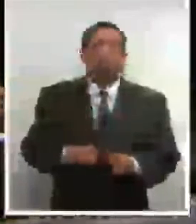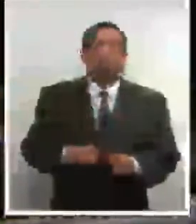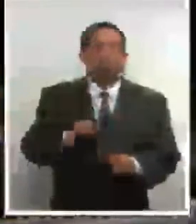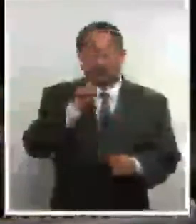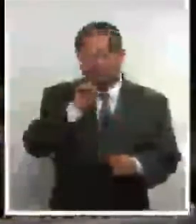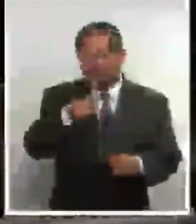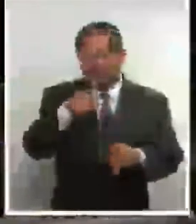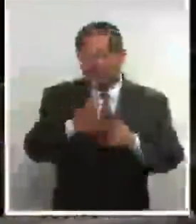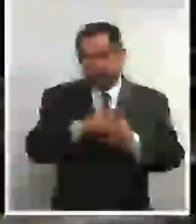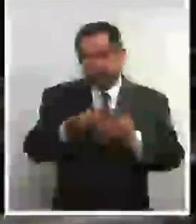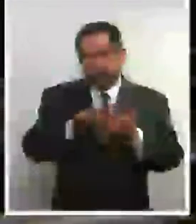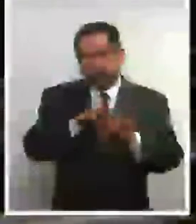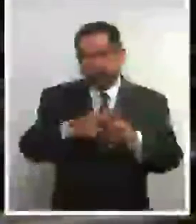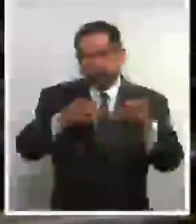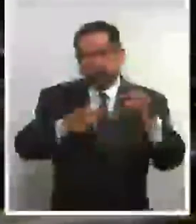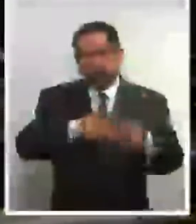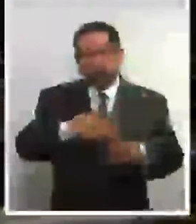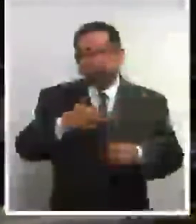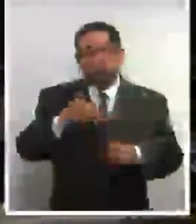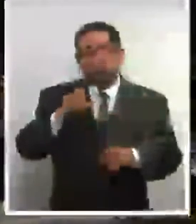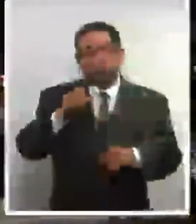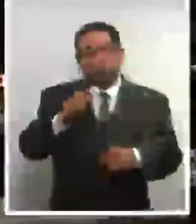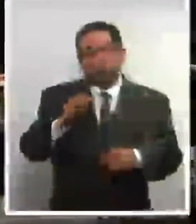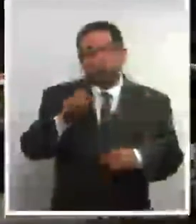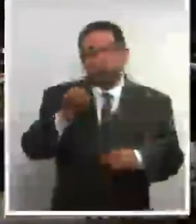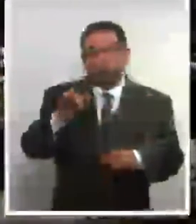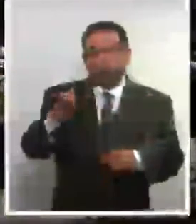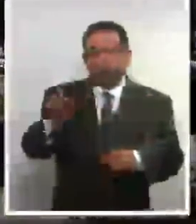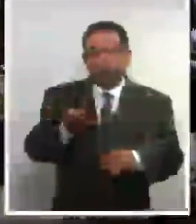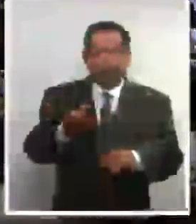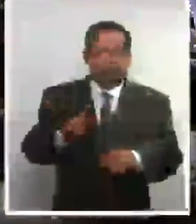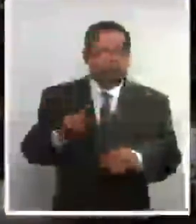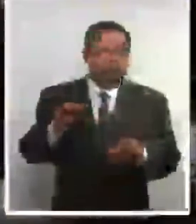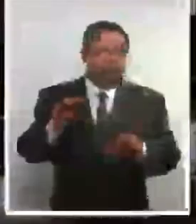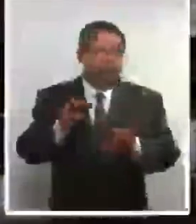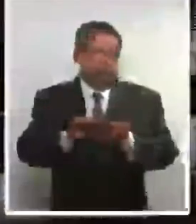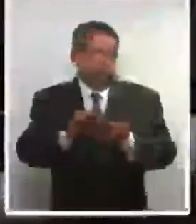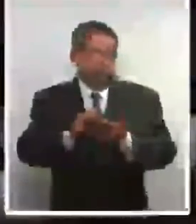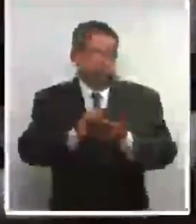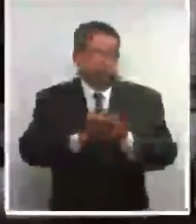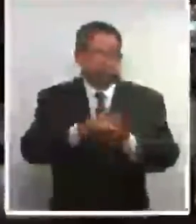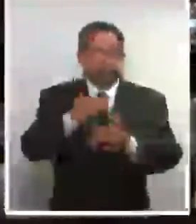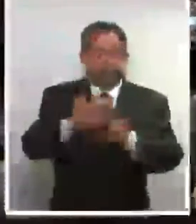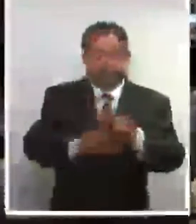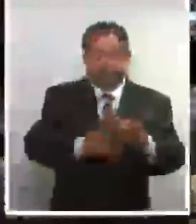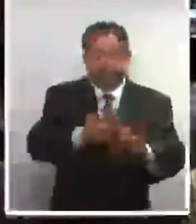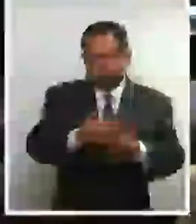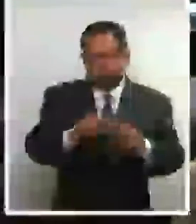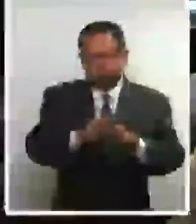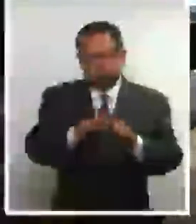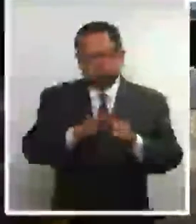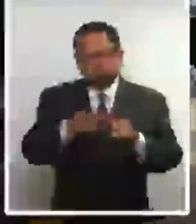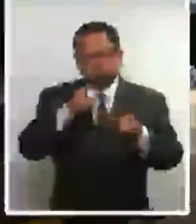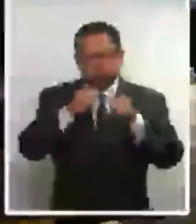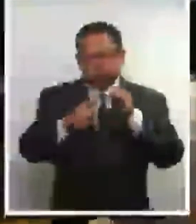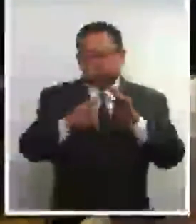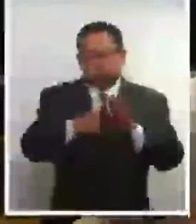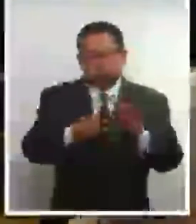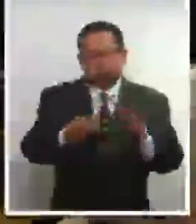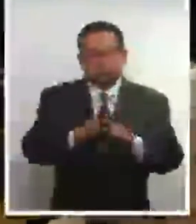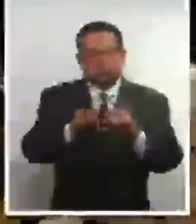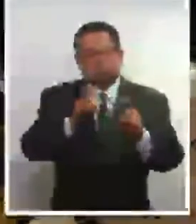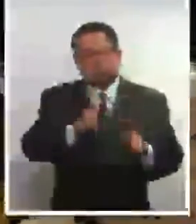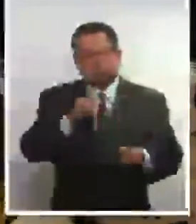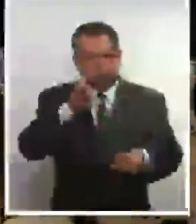Justicia Administrativa de la Ciudad de México, en la que se establecerán los procedimientos que competen a